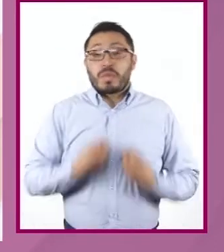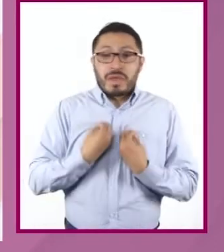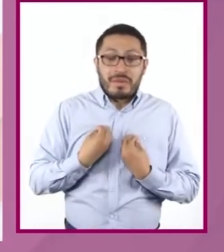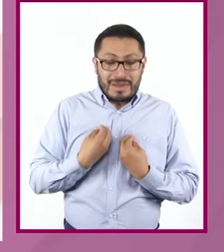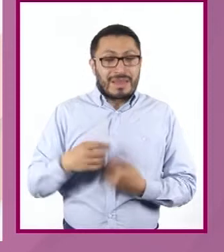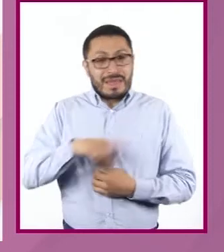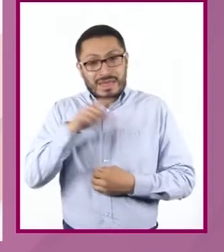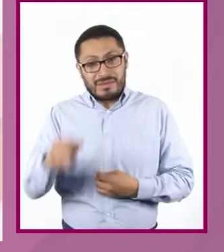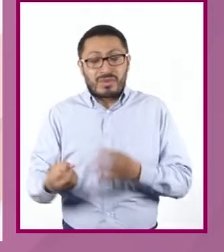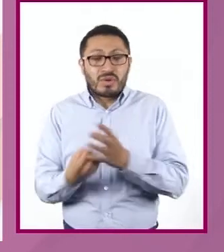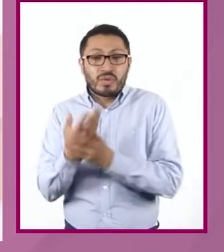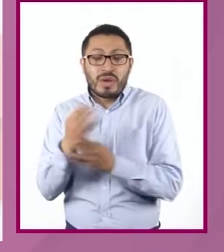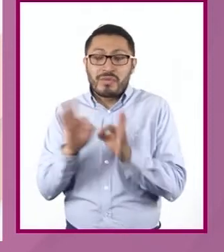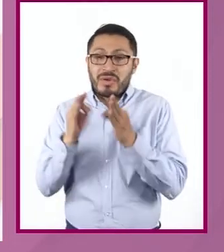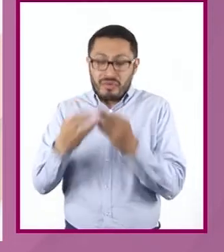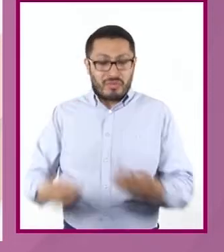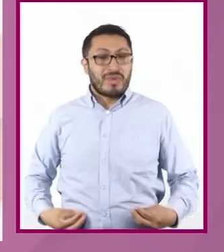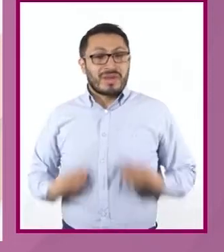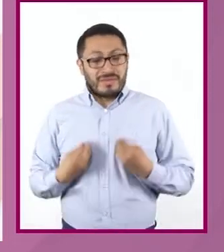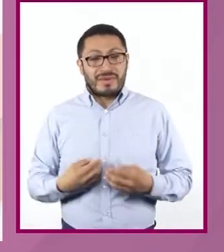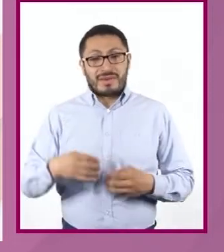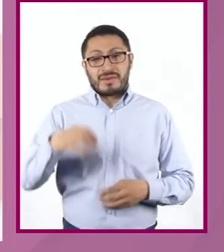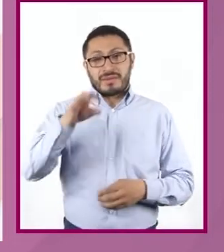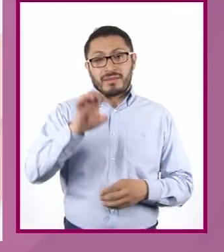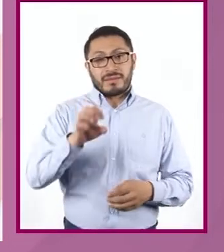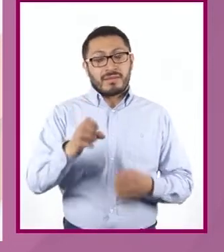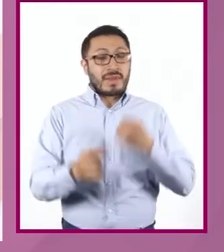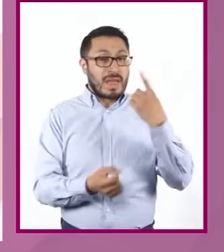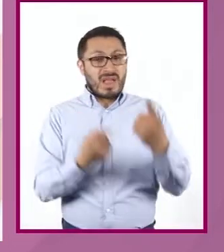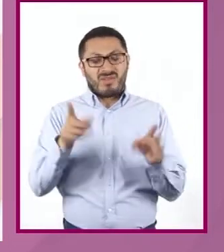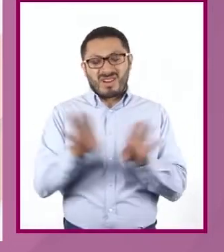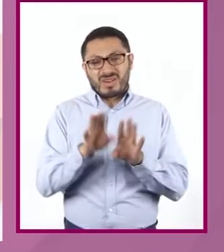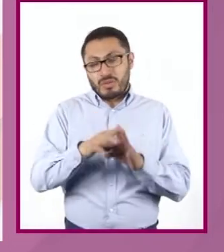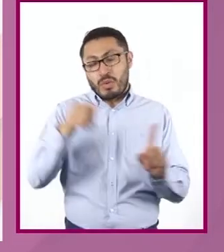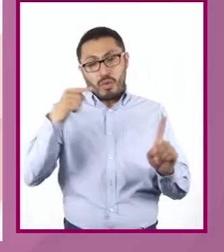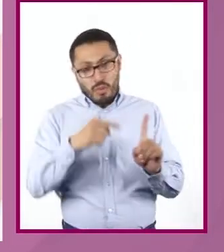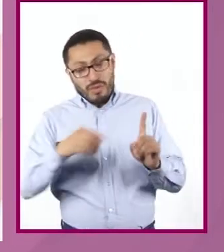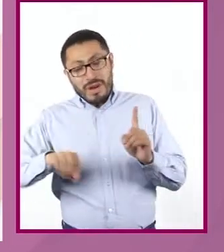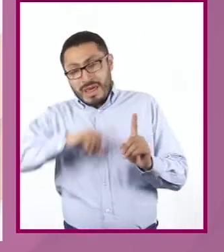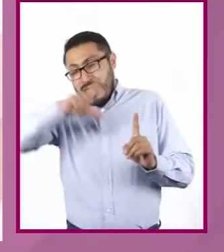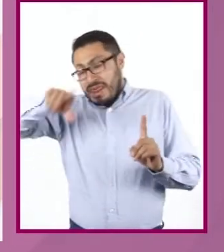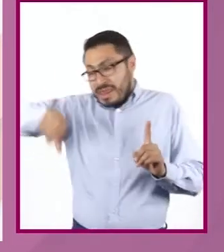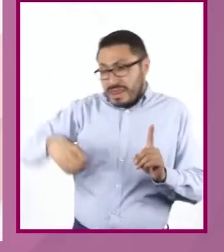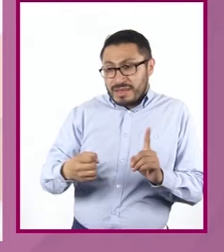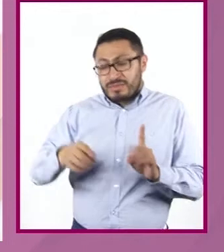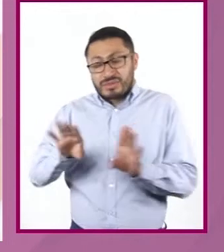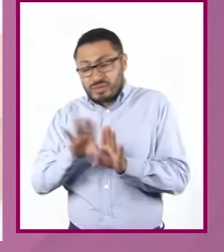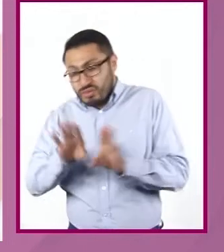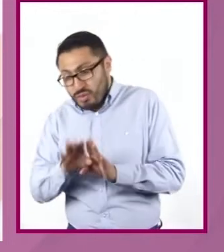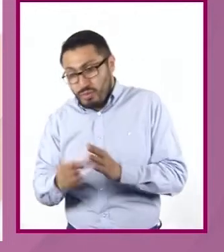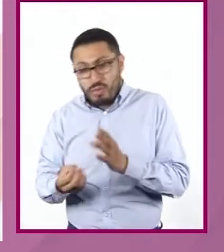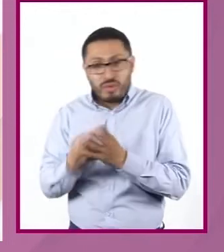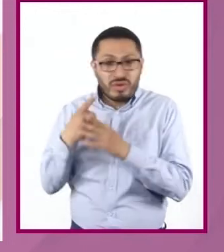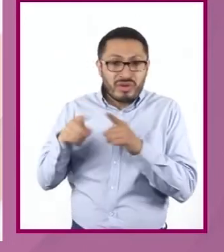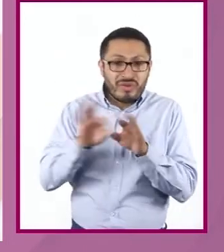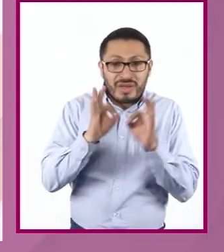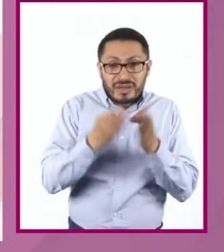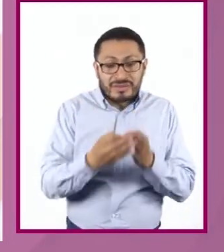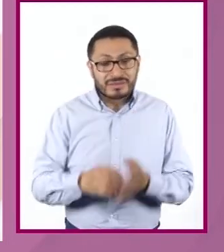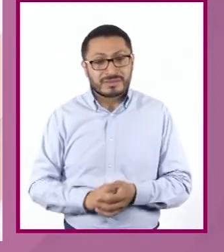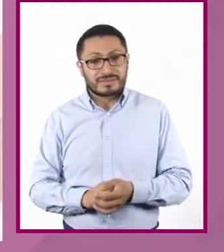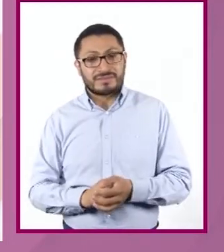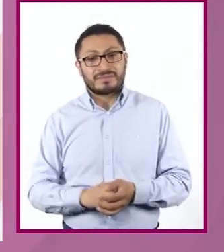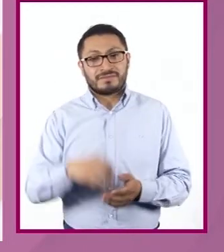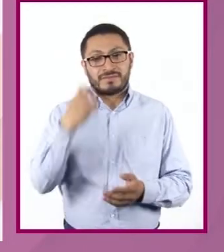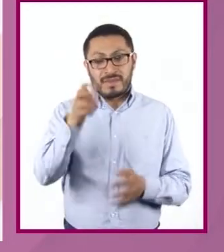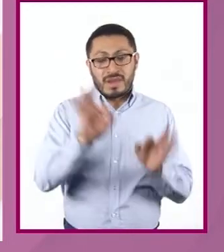especies. Una especie puede dar lugar a varias. Por ello, la evolución tiene forma arbórea. Al